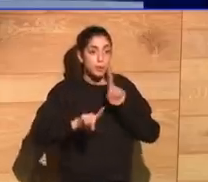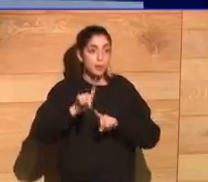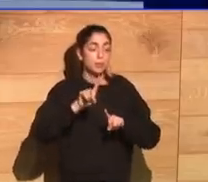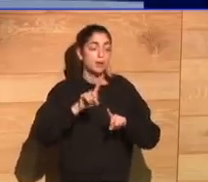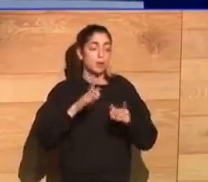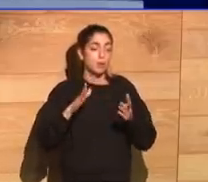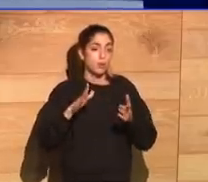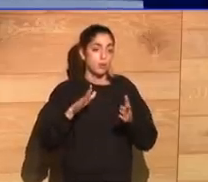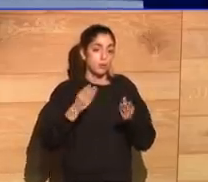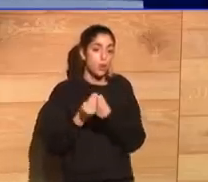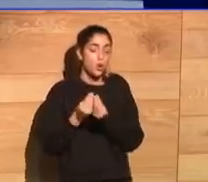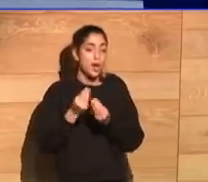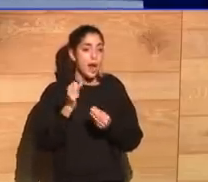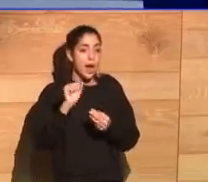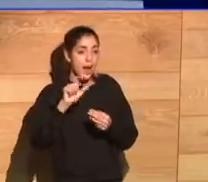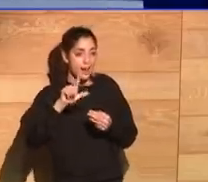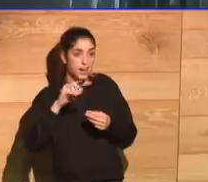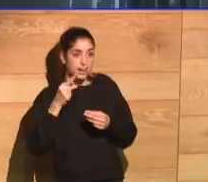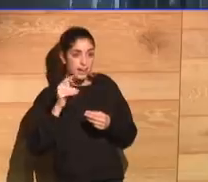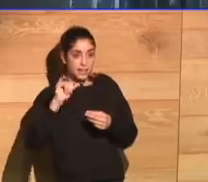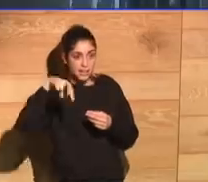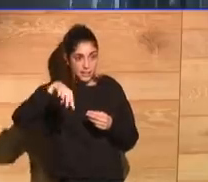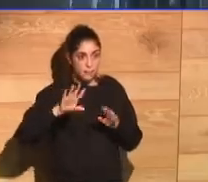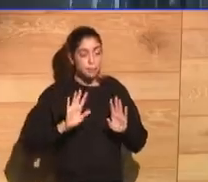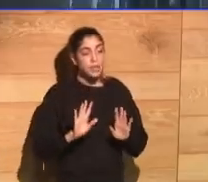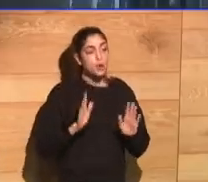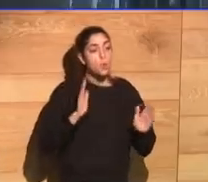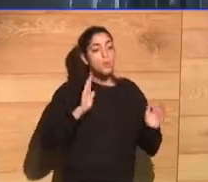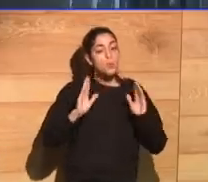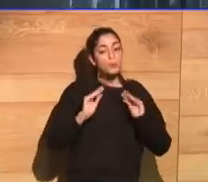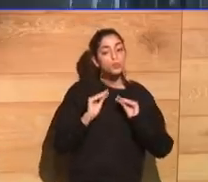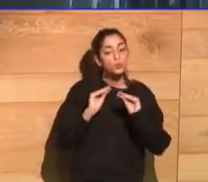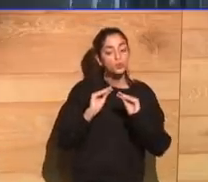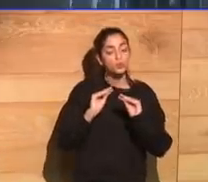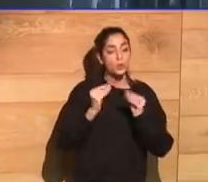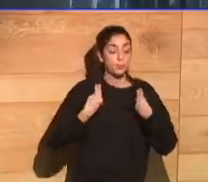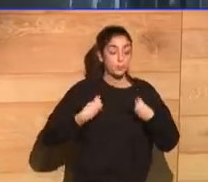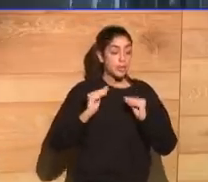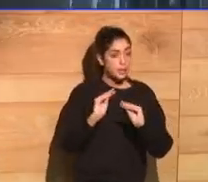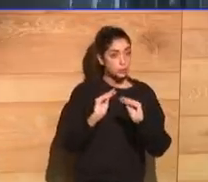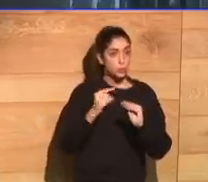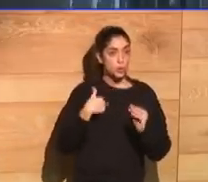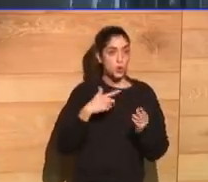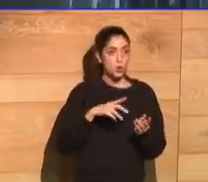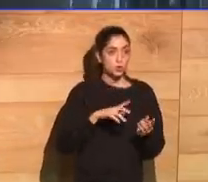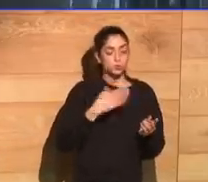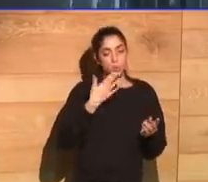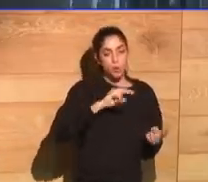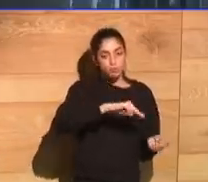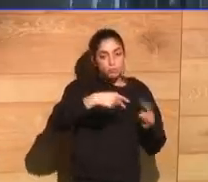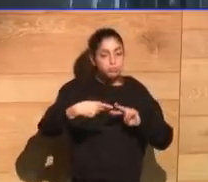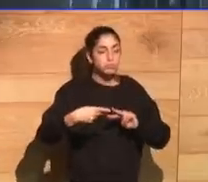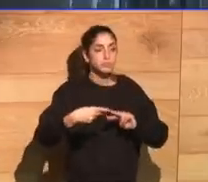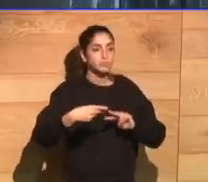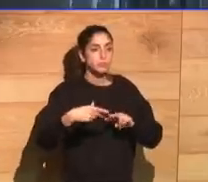a hacer lo mismo. Ante aquel momento definitivo de su vida, o definitorio, voy a interpretarlo como un bagel, Richard